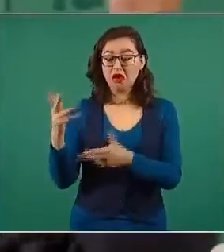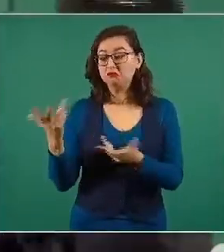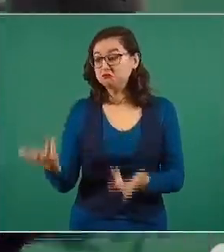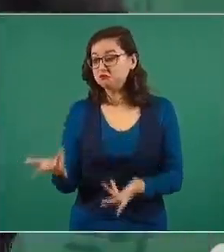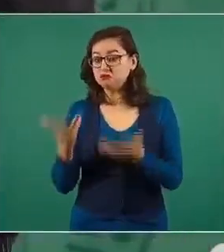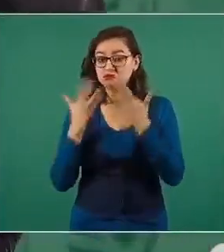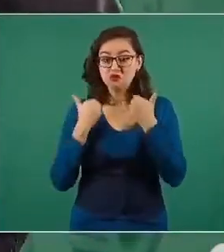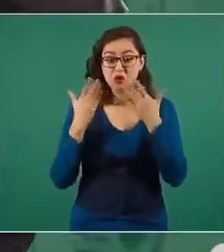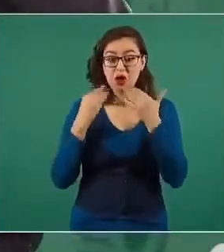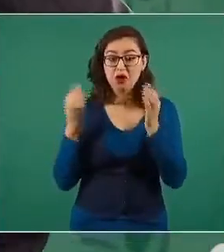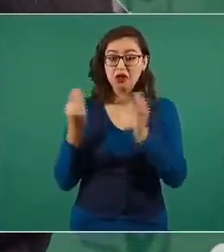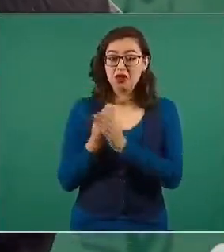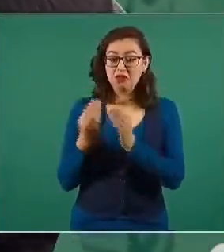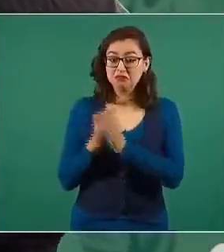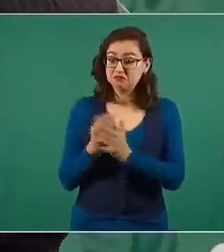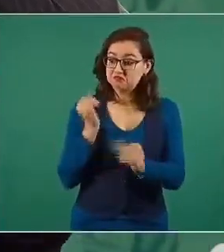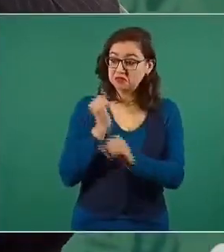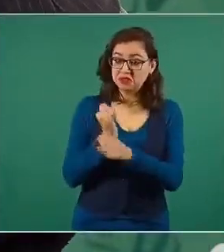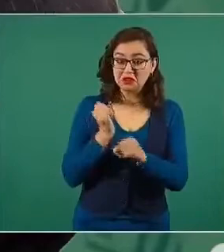Pues